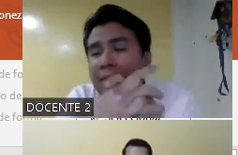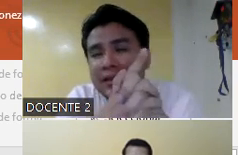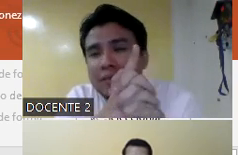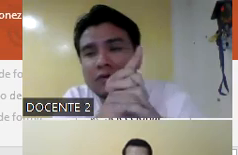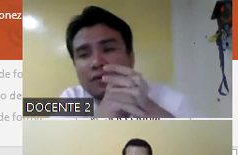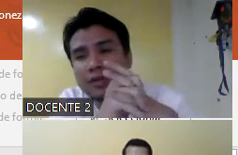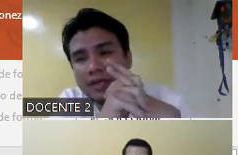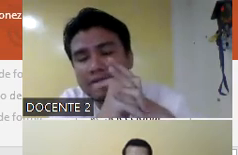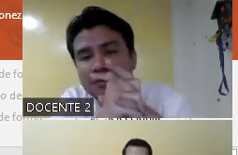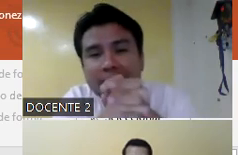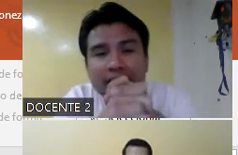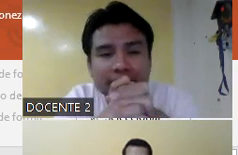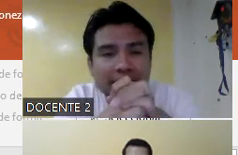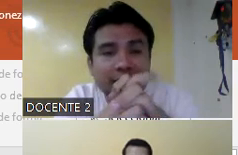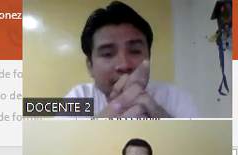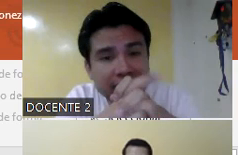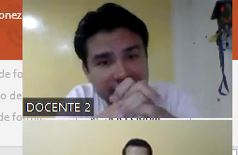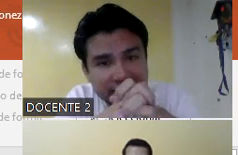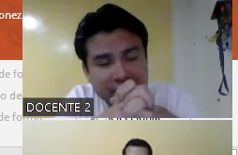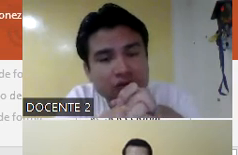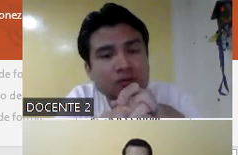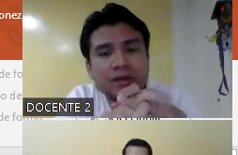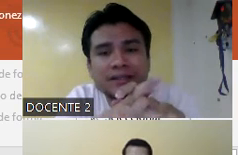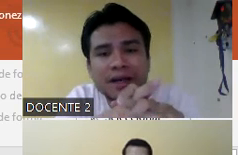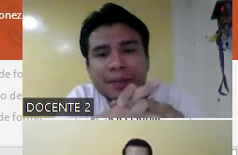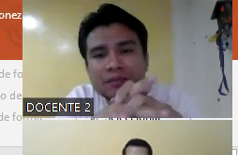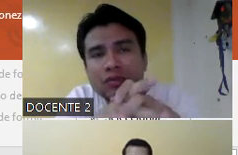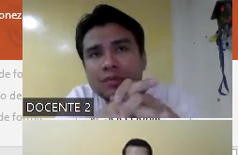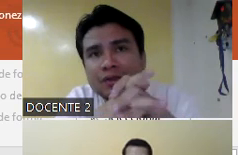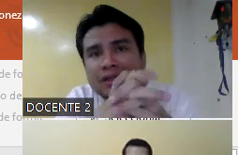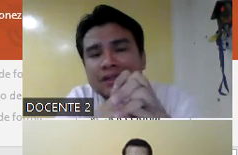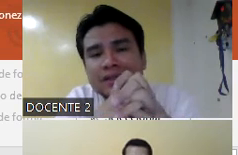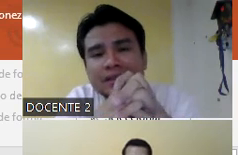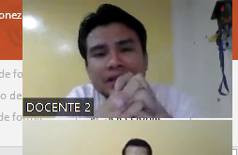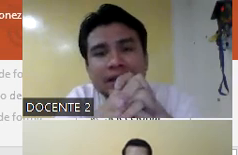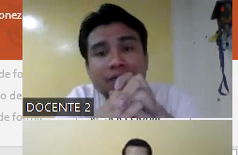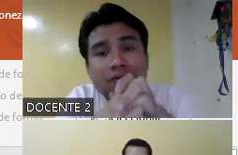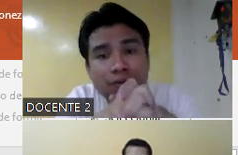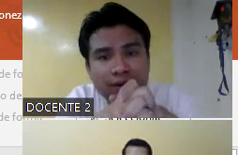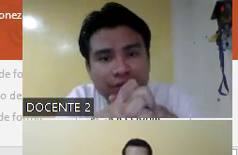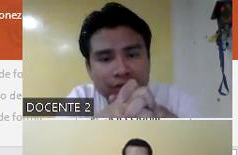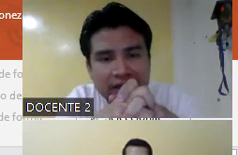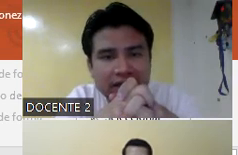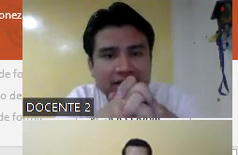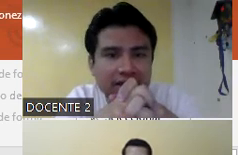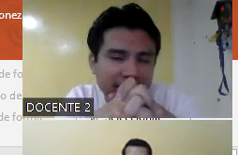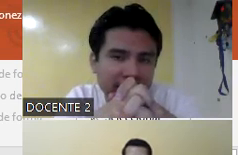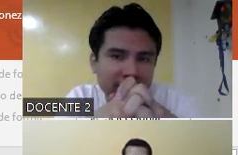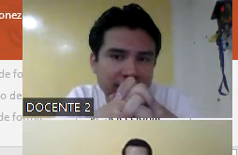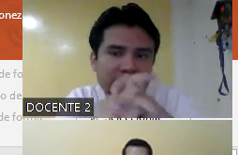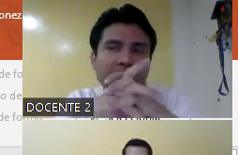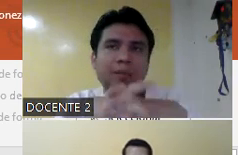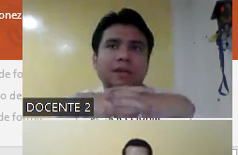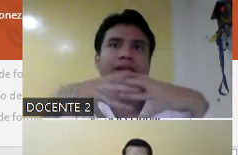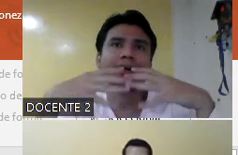en la parte de morfología, creo que era, de las meninges. Son unas capas muy importantes que cubren como tal al